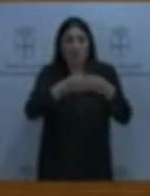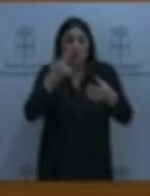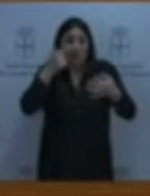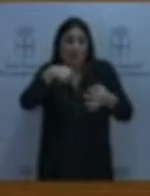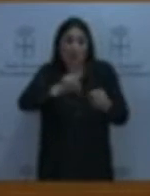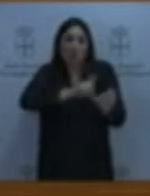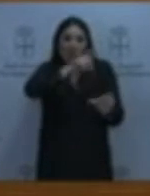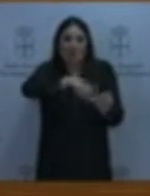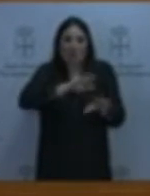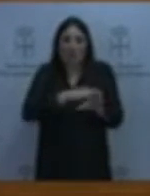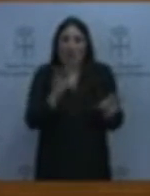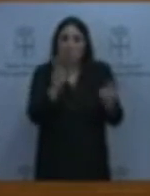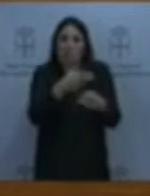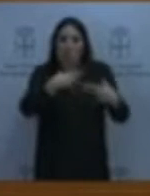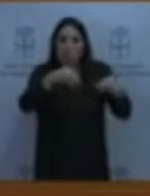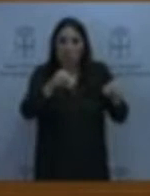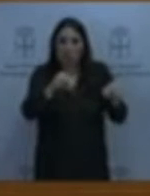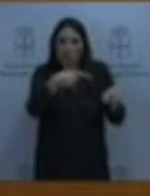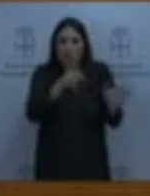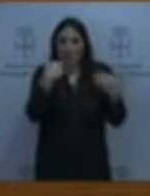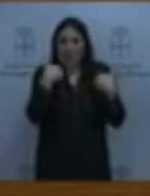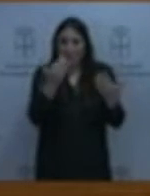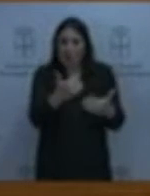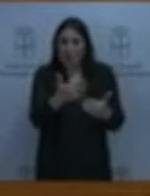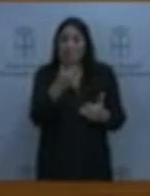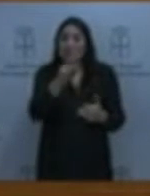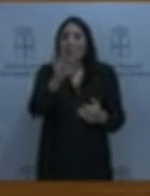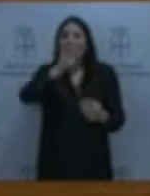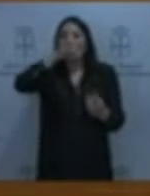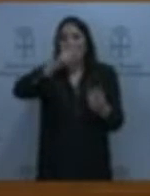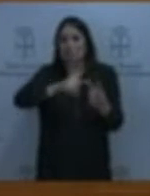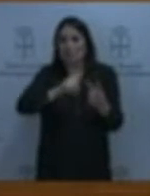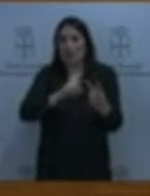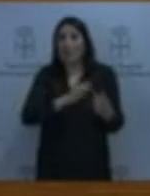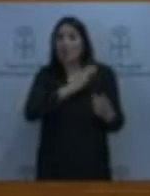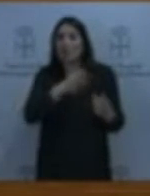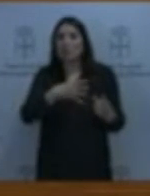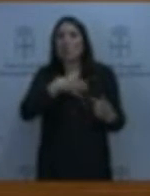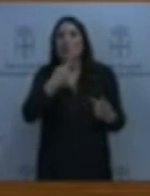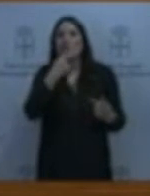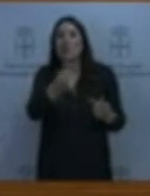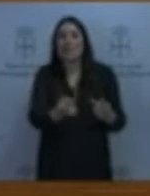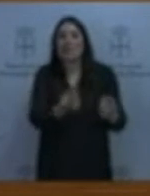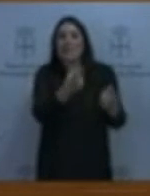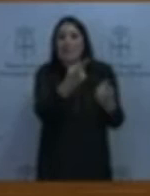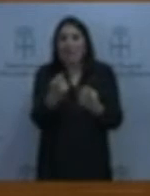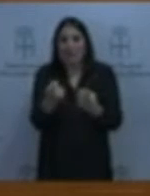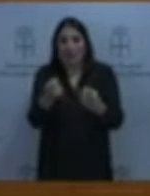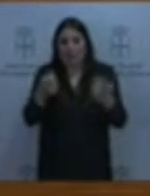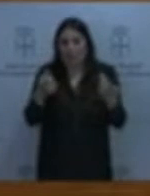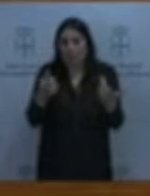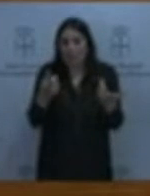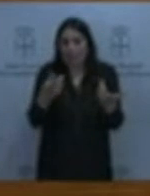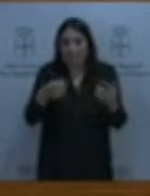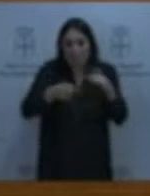de la Fundación. Cabe otra posibilidad, y es que el patronato declare la falta total de posibilidad de readmisión. La